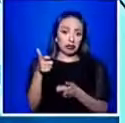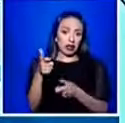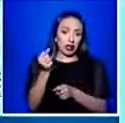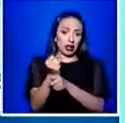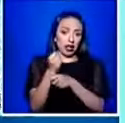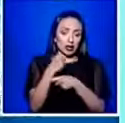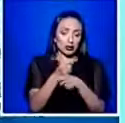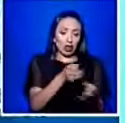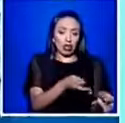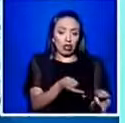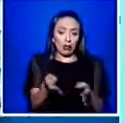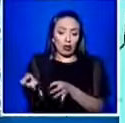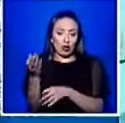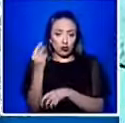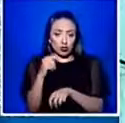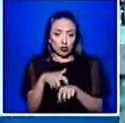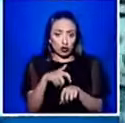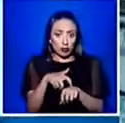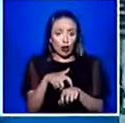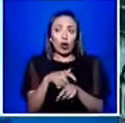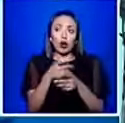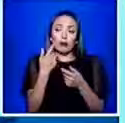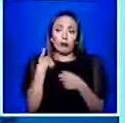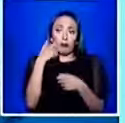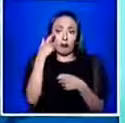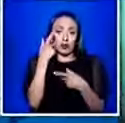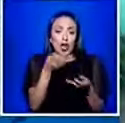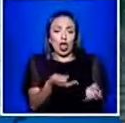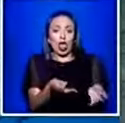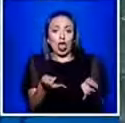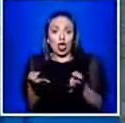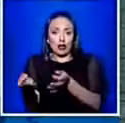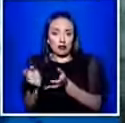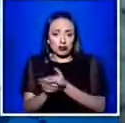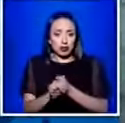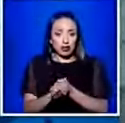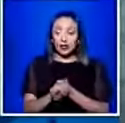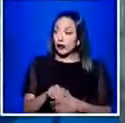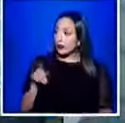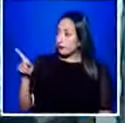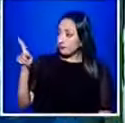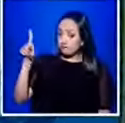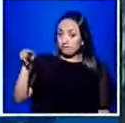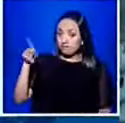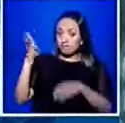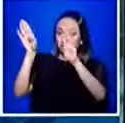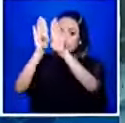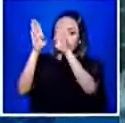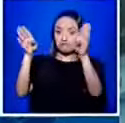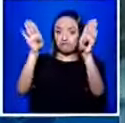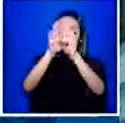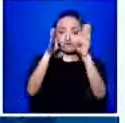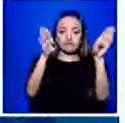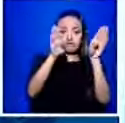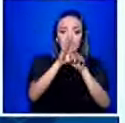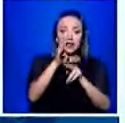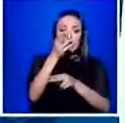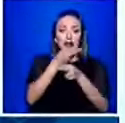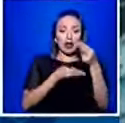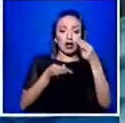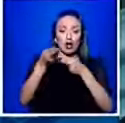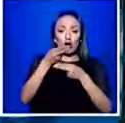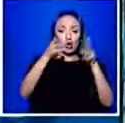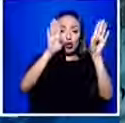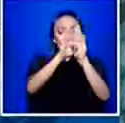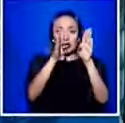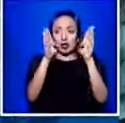hecho, ¿no? Para que no suceda como sucedió anteriormente. Mire, los locales comerciales, mientras tanto, las puertas cerradas, toda la calle afectada,